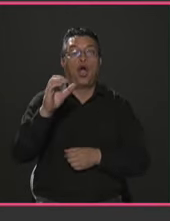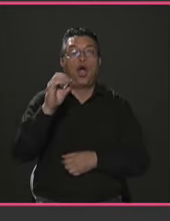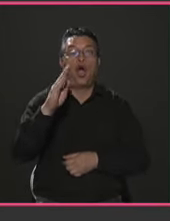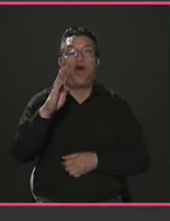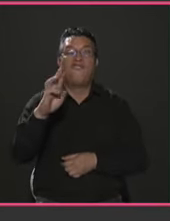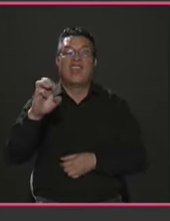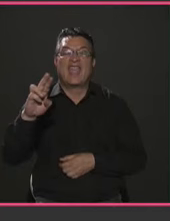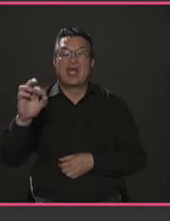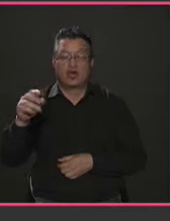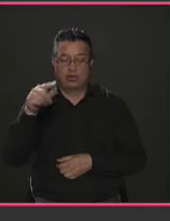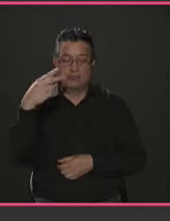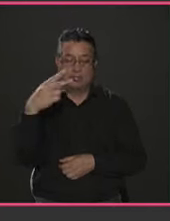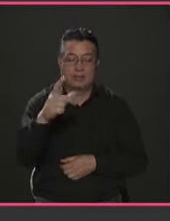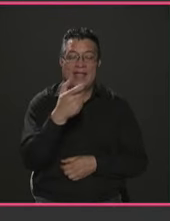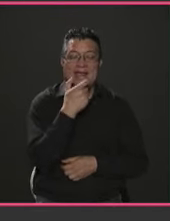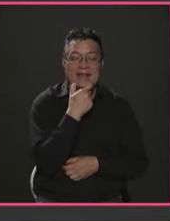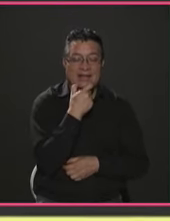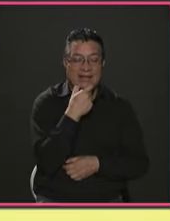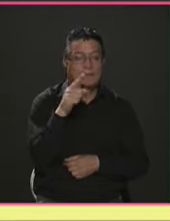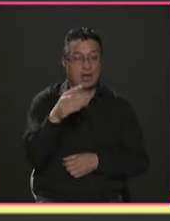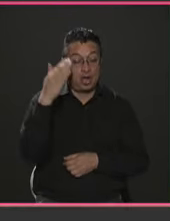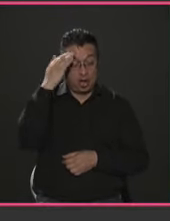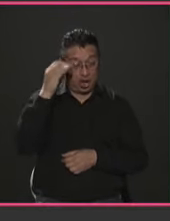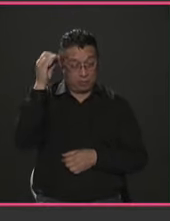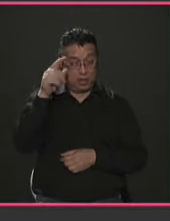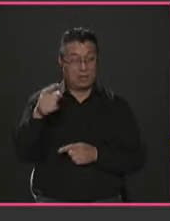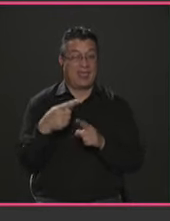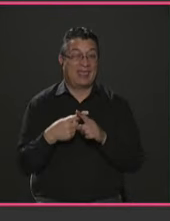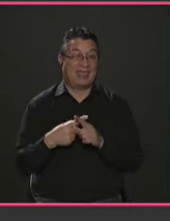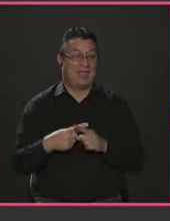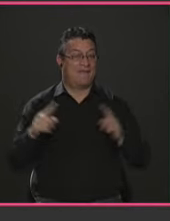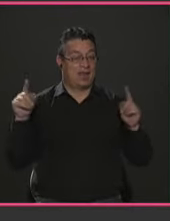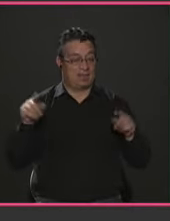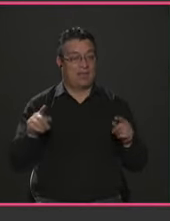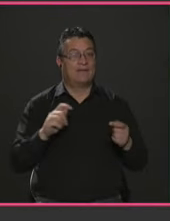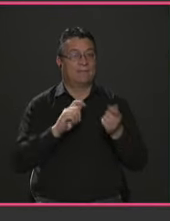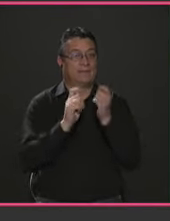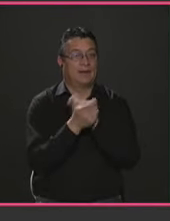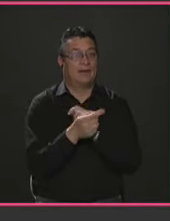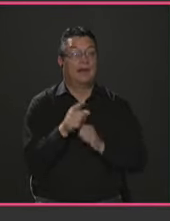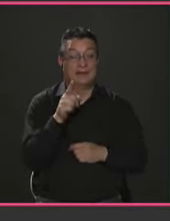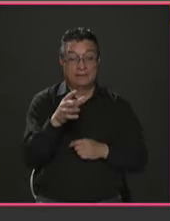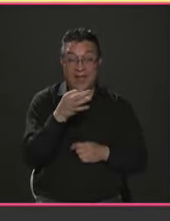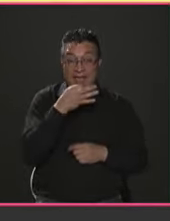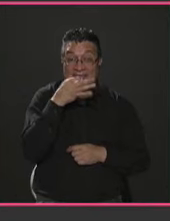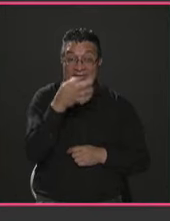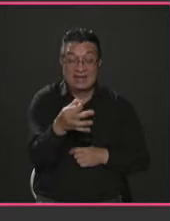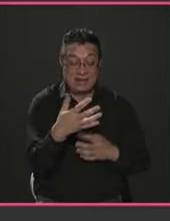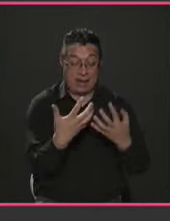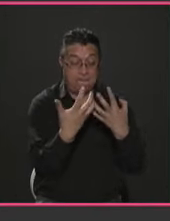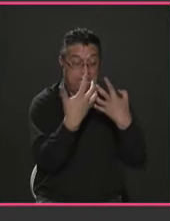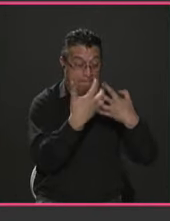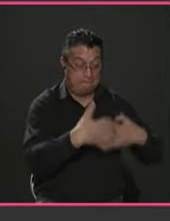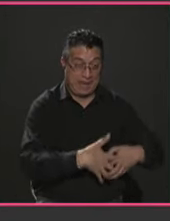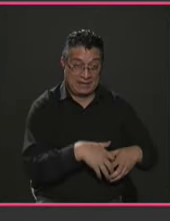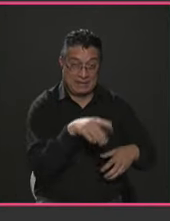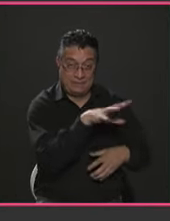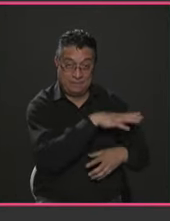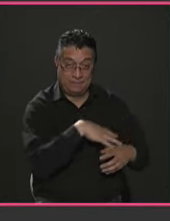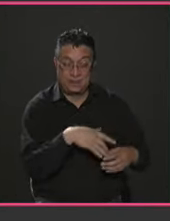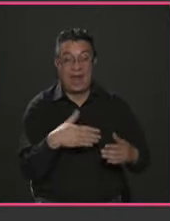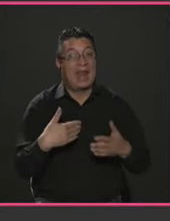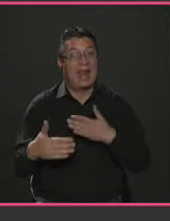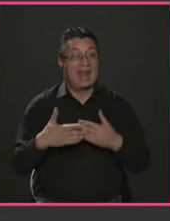y él tenía una opinión bastante distinta a lo que estaba ocurriendo a la gente común él dijo que la maquinería no